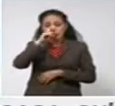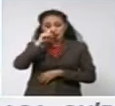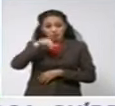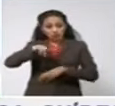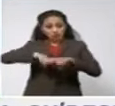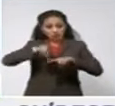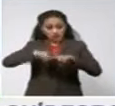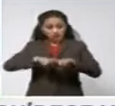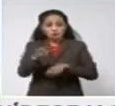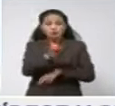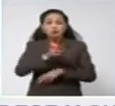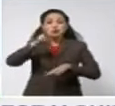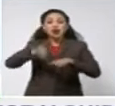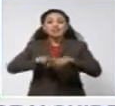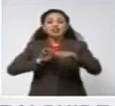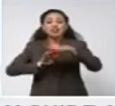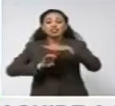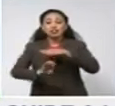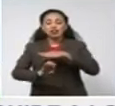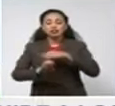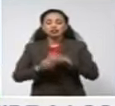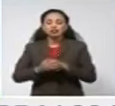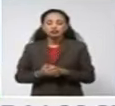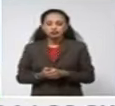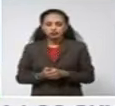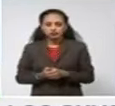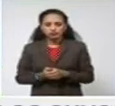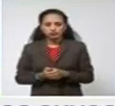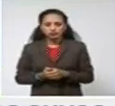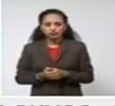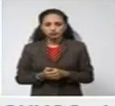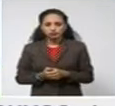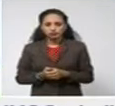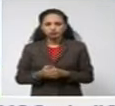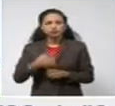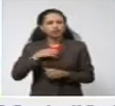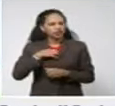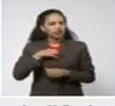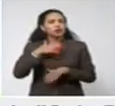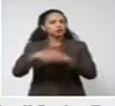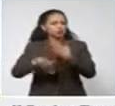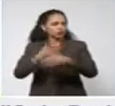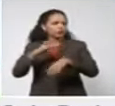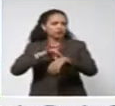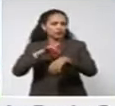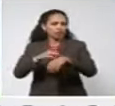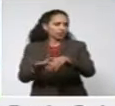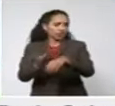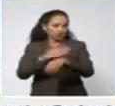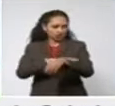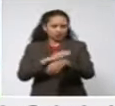Este, con algunas comorbilidades asociadas, que